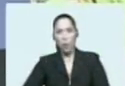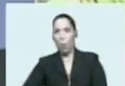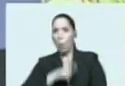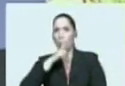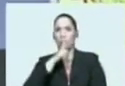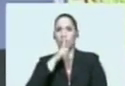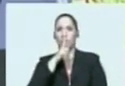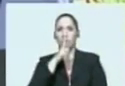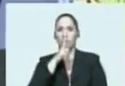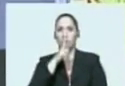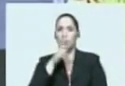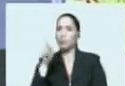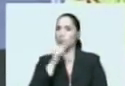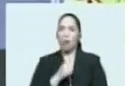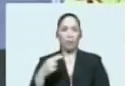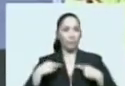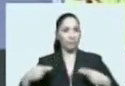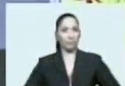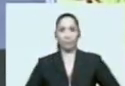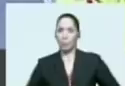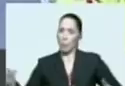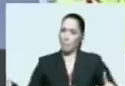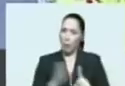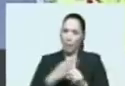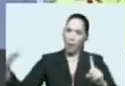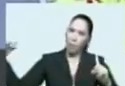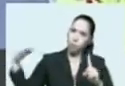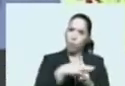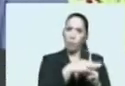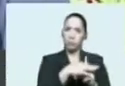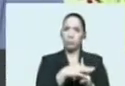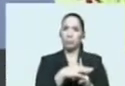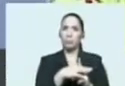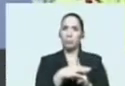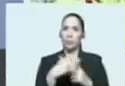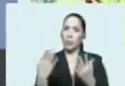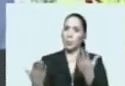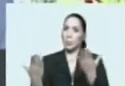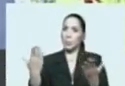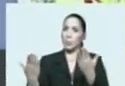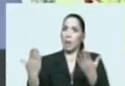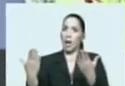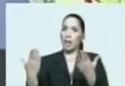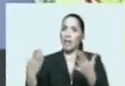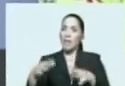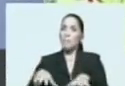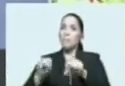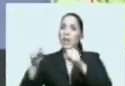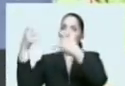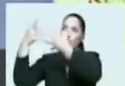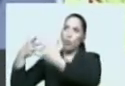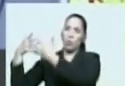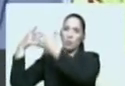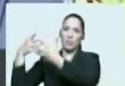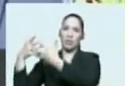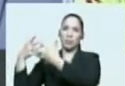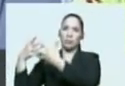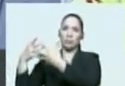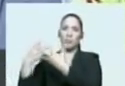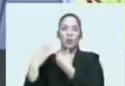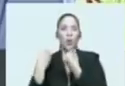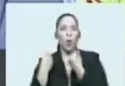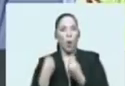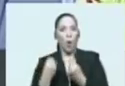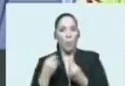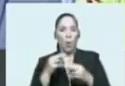inhumano agresivo que se compare con el imperio norteamericano cómo construir